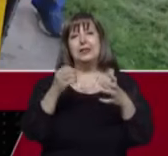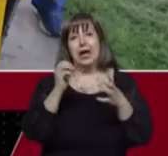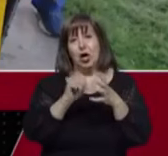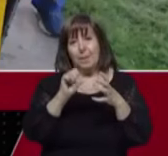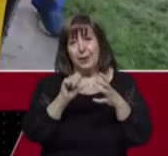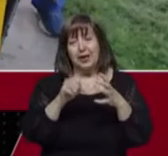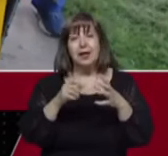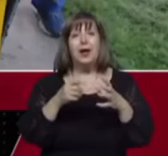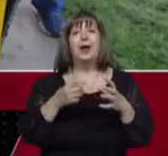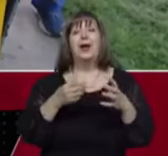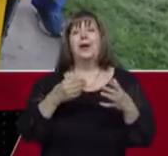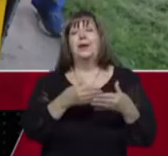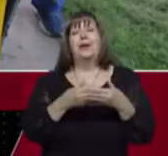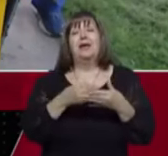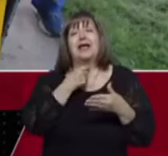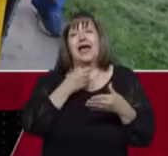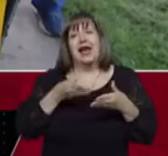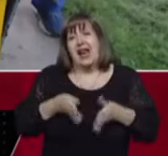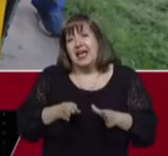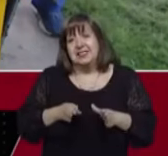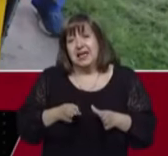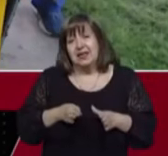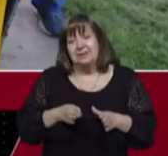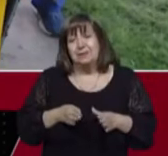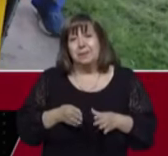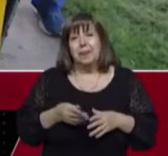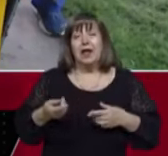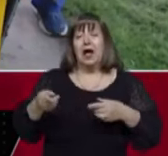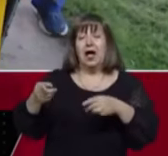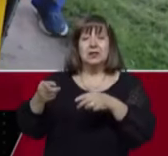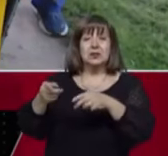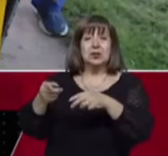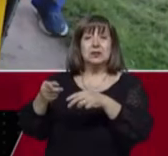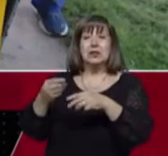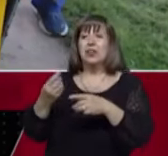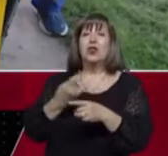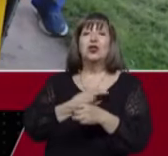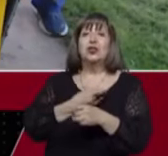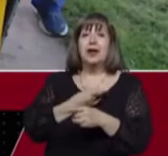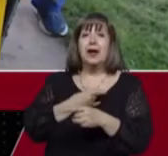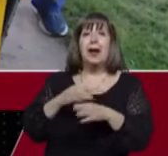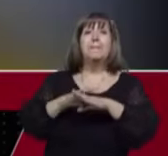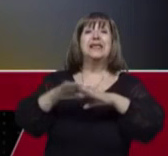¿La cama? ¿Cómo fue esa parte? Estuvo recostada en un colchón, en el piso.